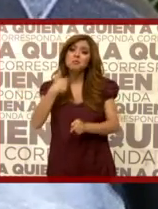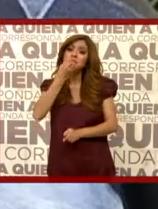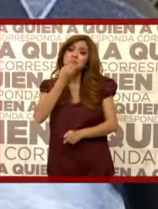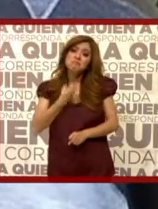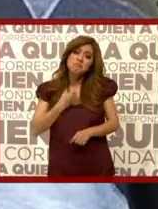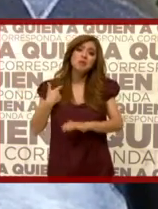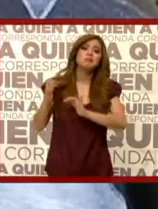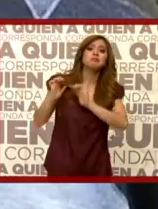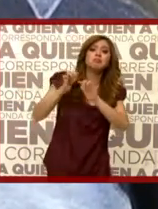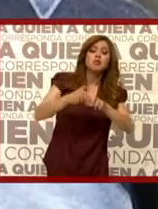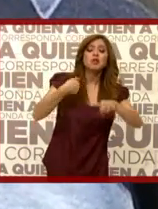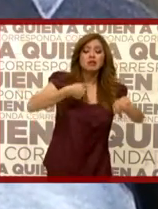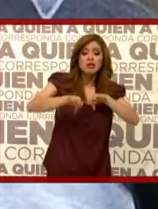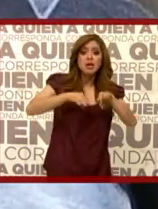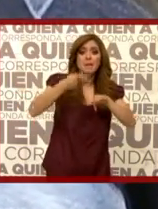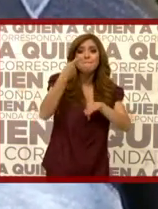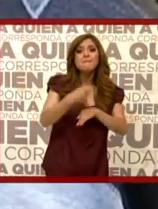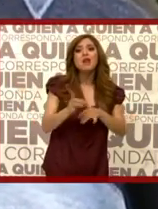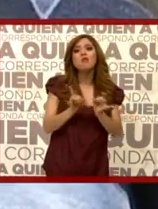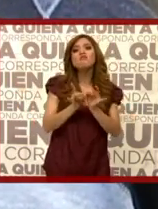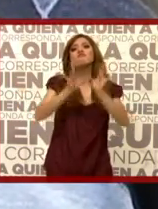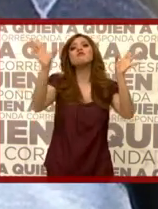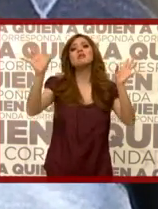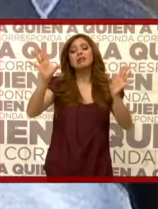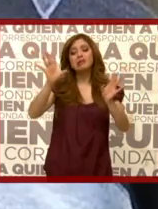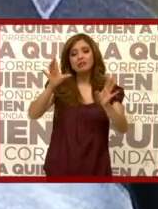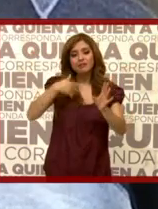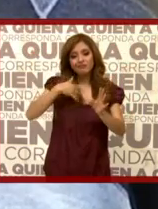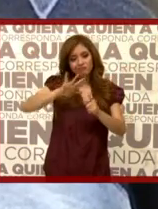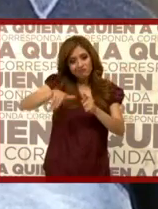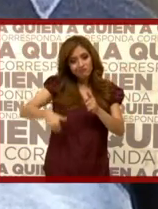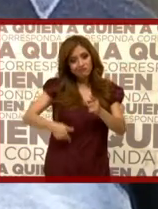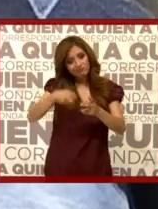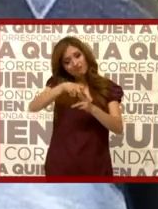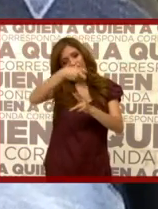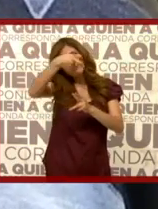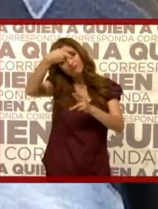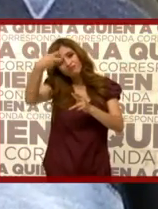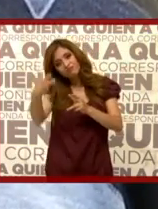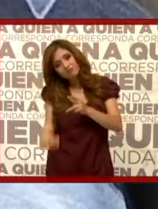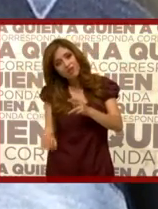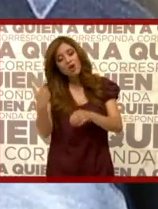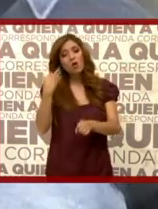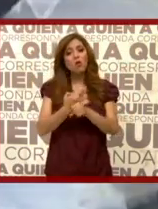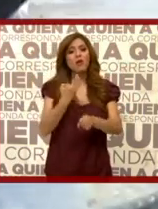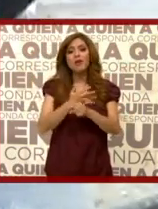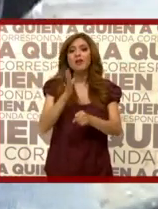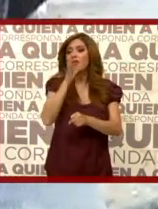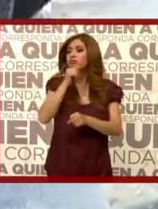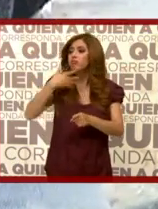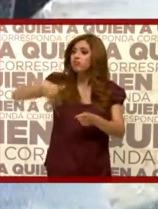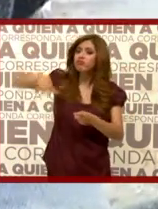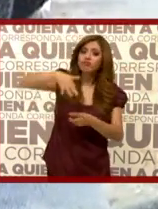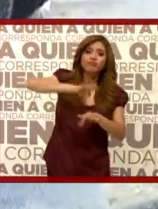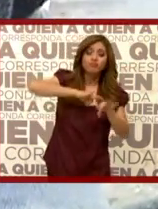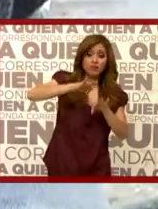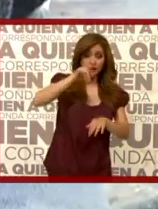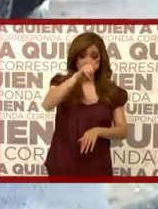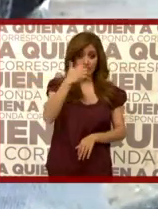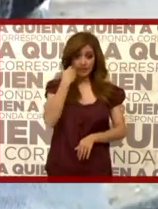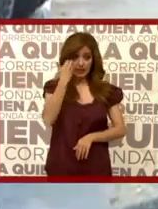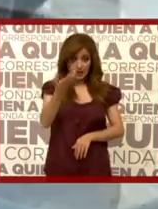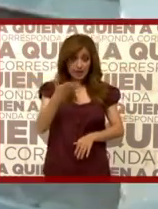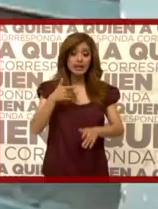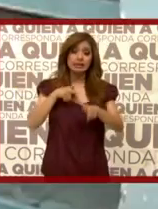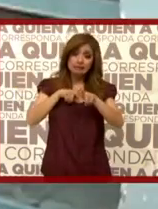adelante. Desgraciadamente me tocó esta rachita de que me caí y pues ya no puedo salir adelante. Él tiene muchos deseos de